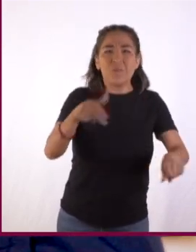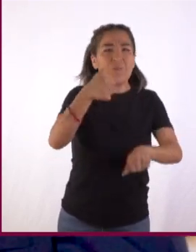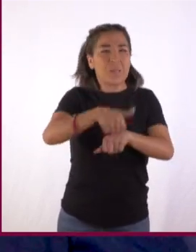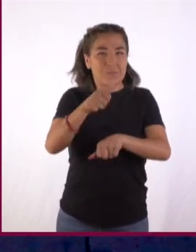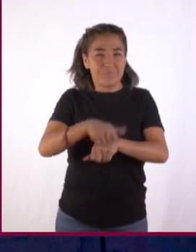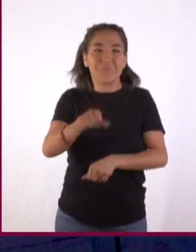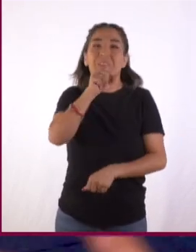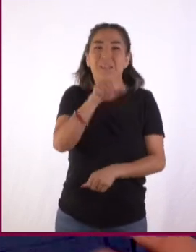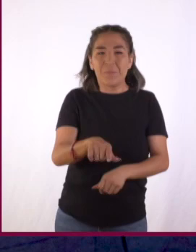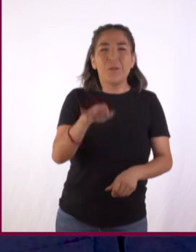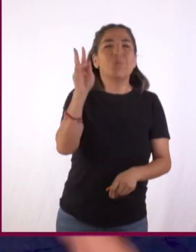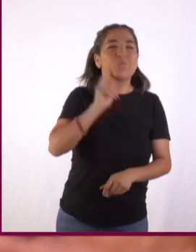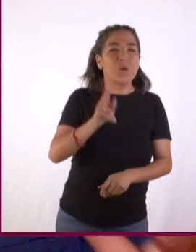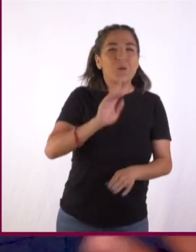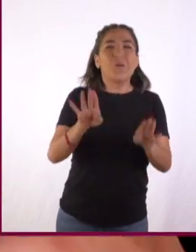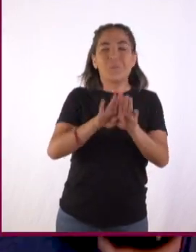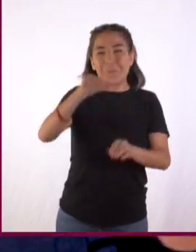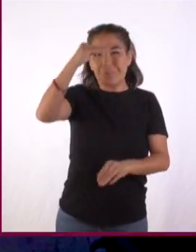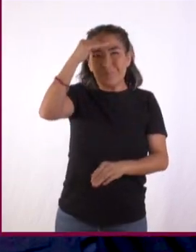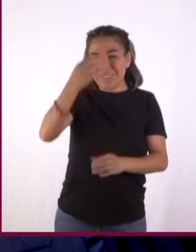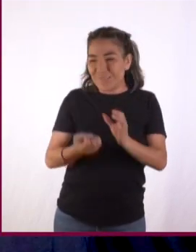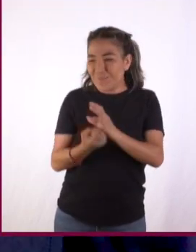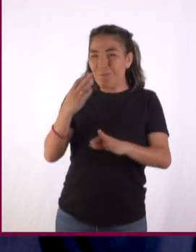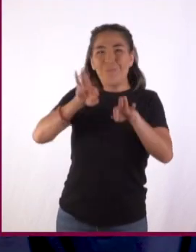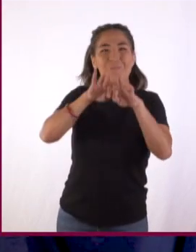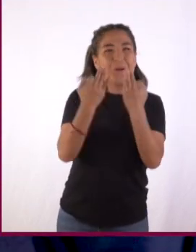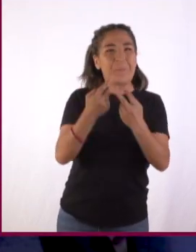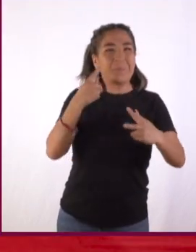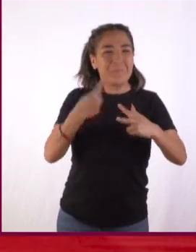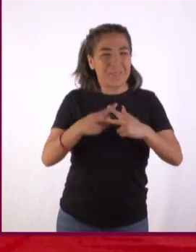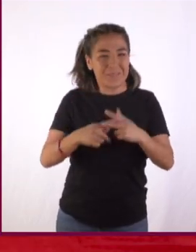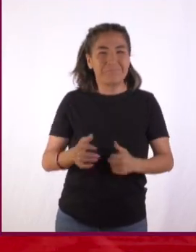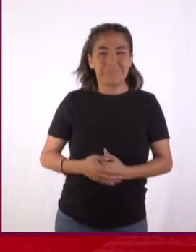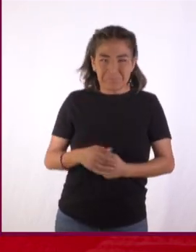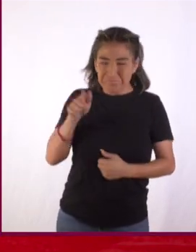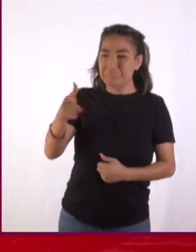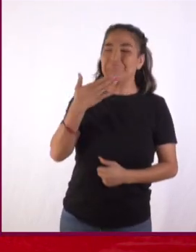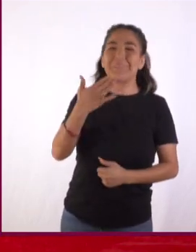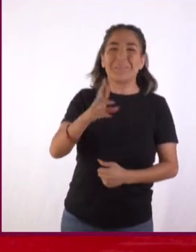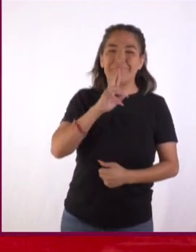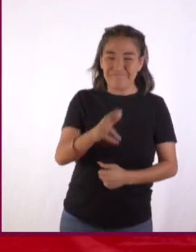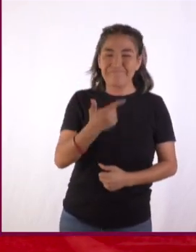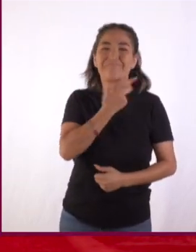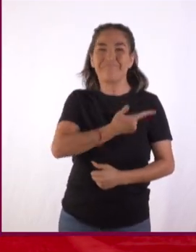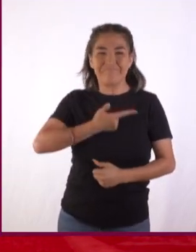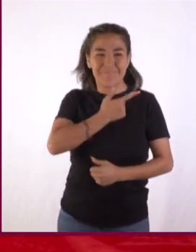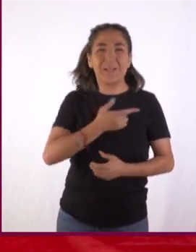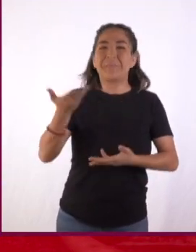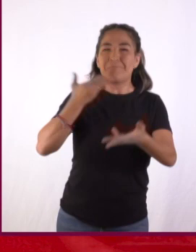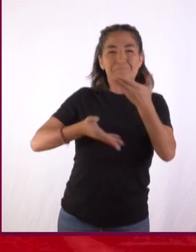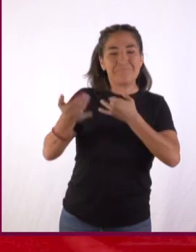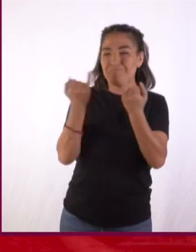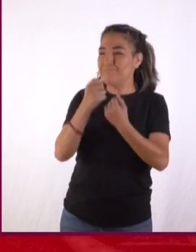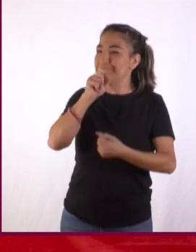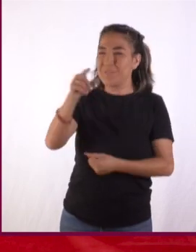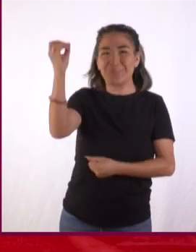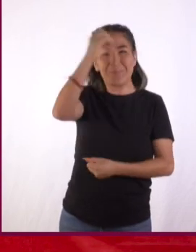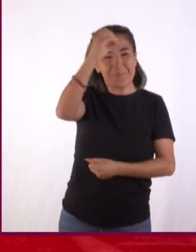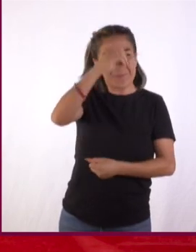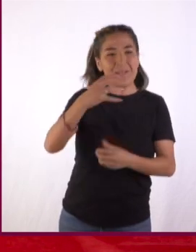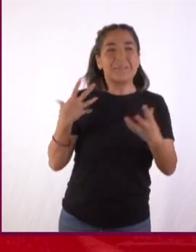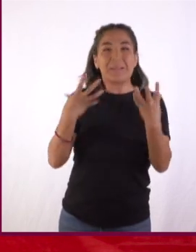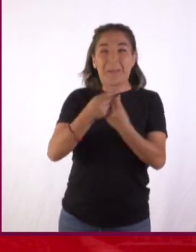de datos, sino también en esta posibilidad de pensar matemáticamente. Me gusta tu respuesta, Ernesto, y creo que la comparto,